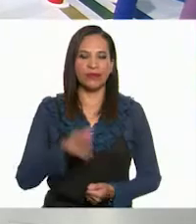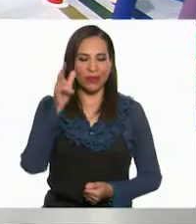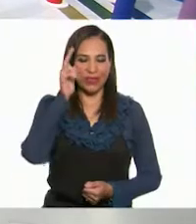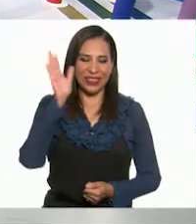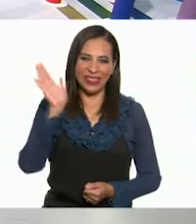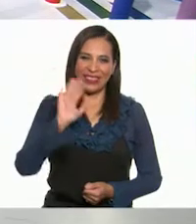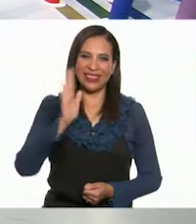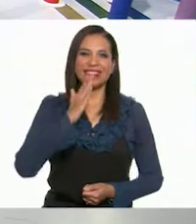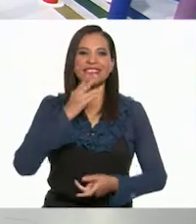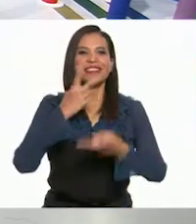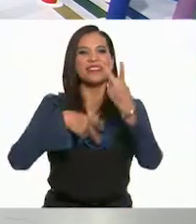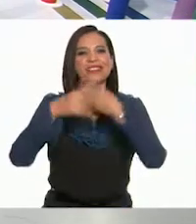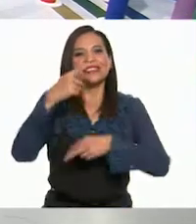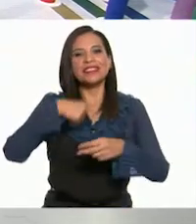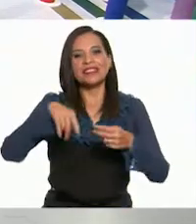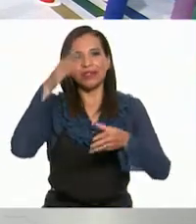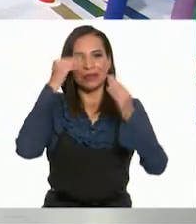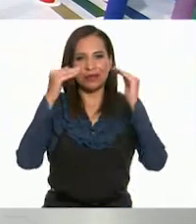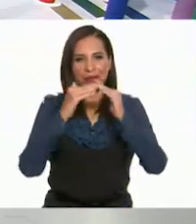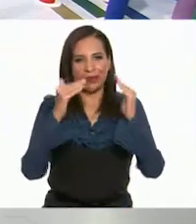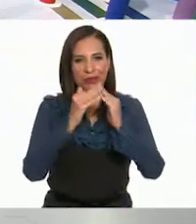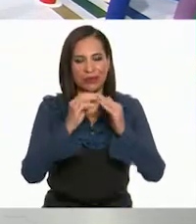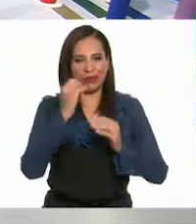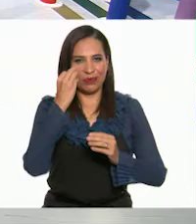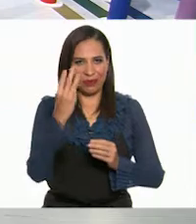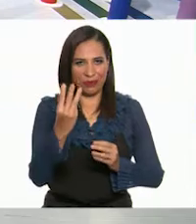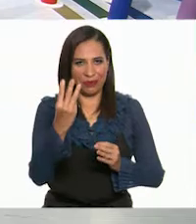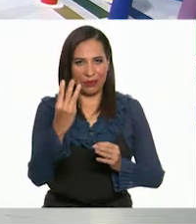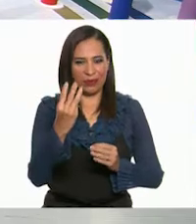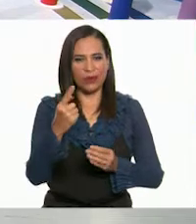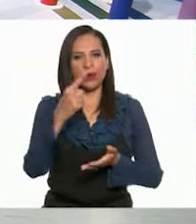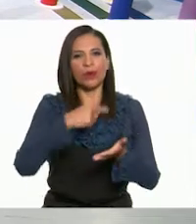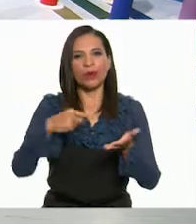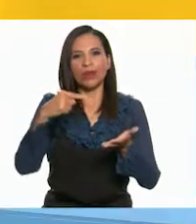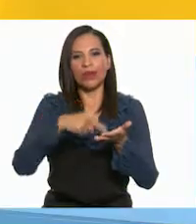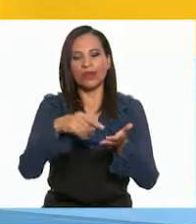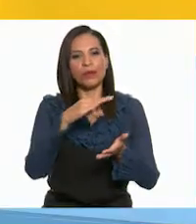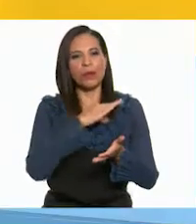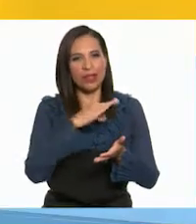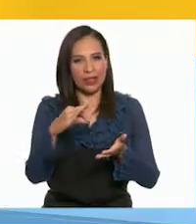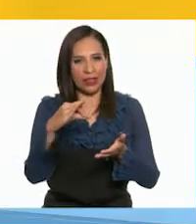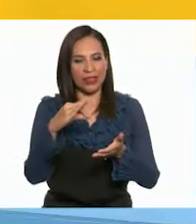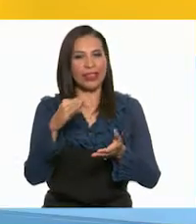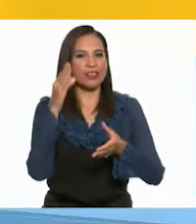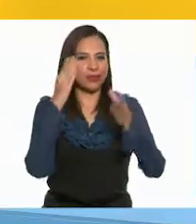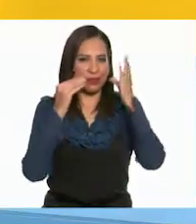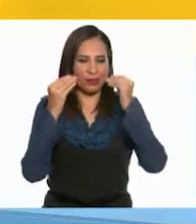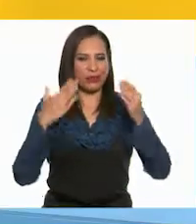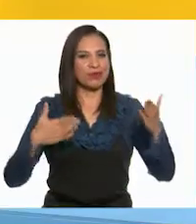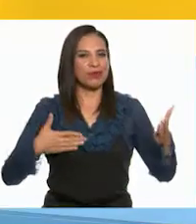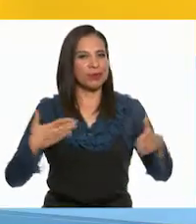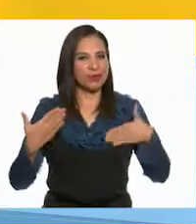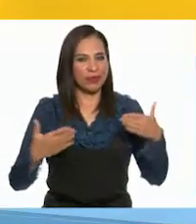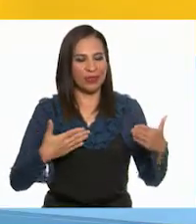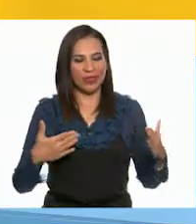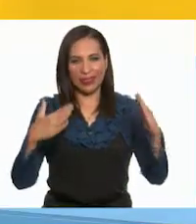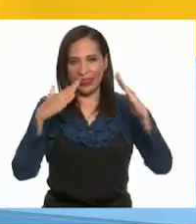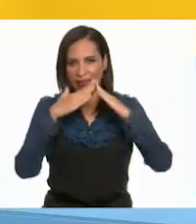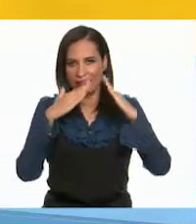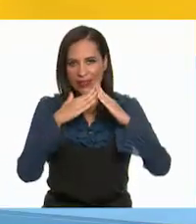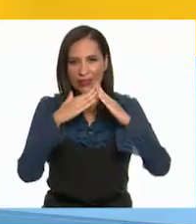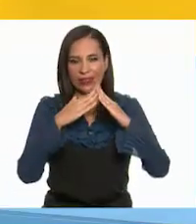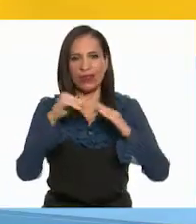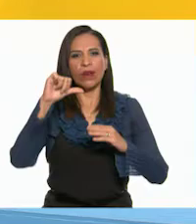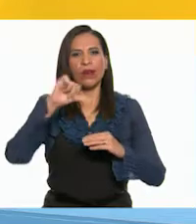Hola, hola, bienvenidas y bienvenidos a Aprende en Casa 3, un espacio en el que vamos a poder aprender y divertirnos desde nuestros